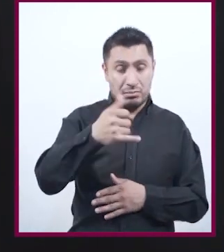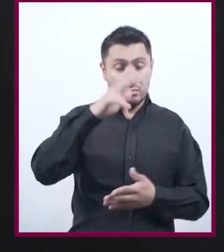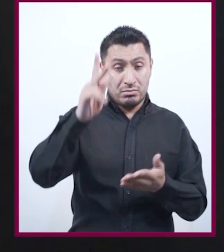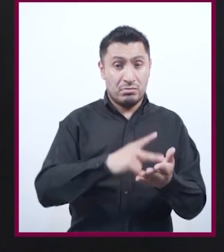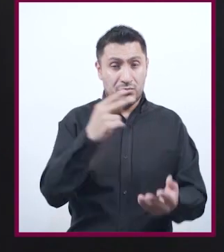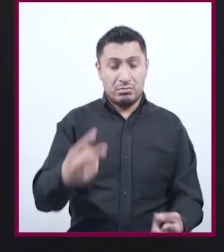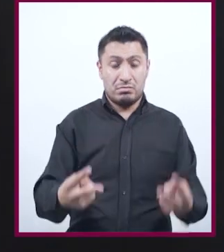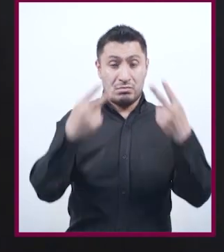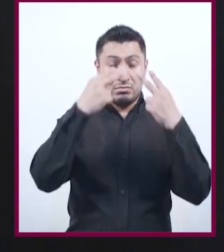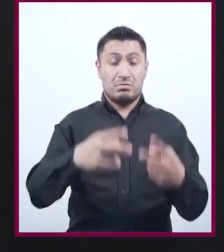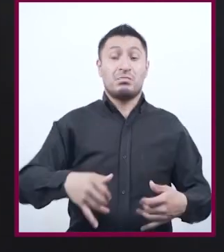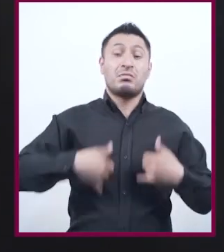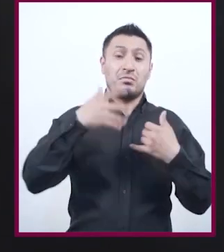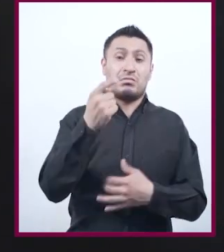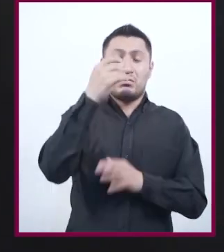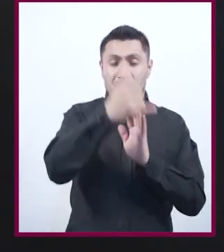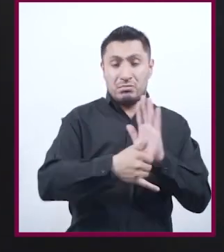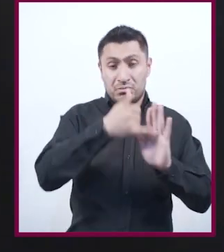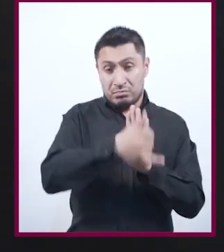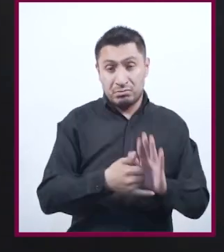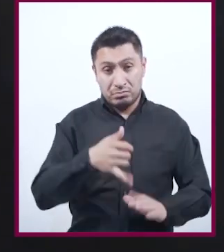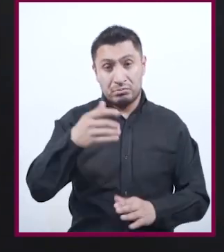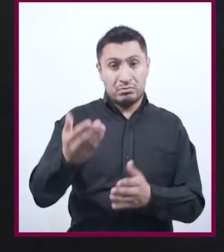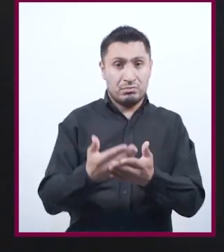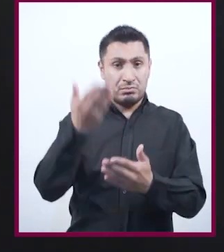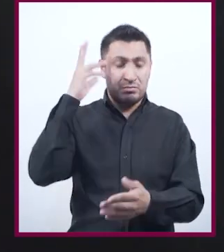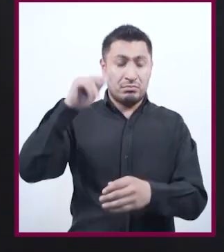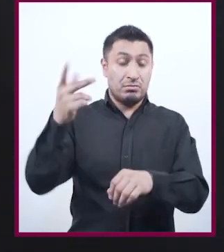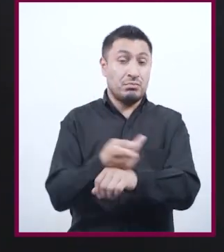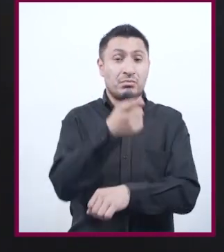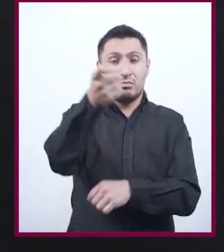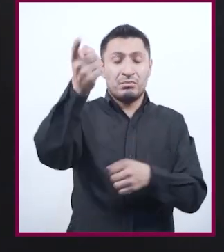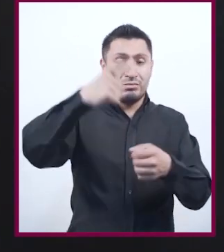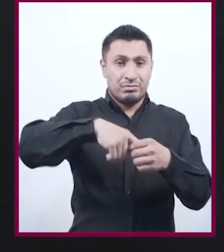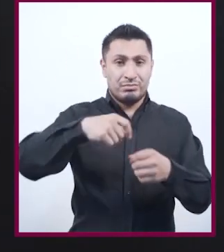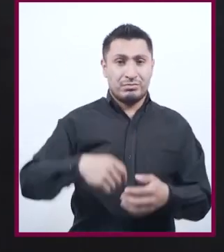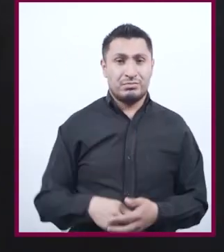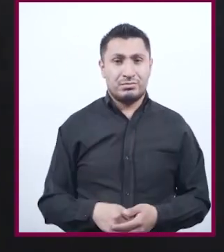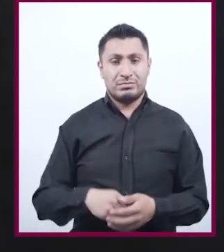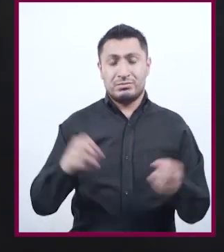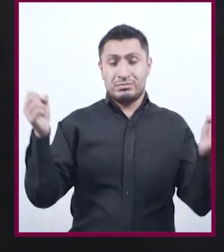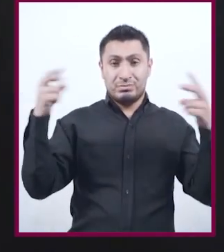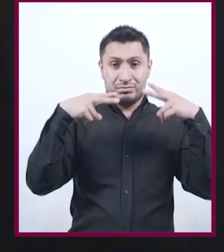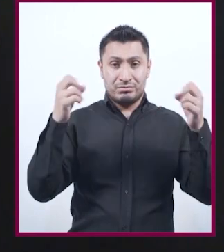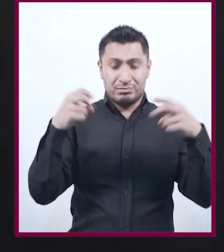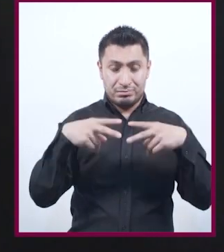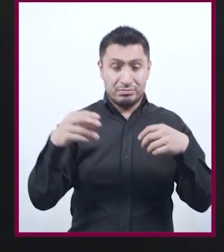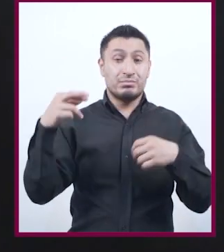YouTube. El pasado no ha pasado, conéctate. Nos vemos y escuchamos muy pronto.